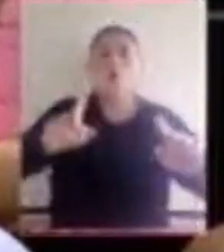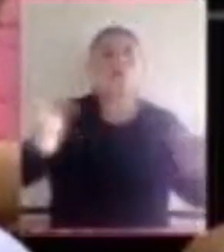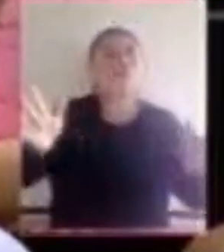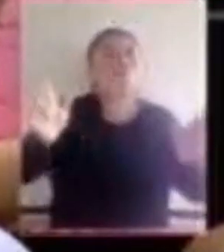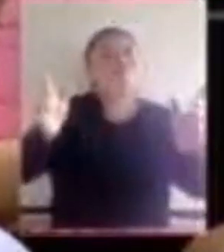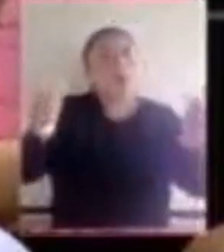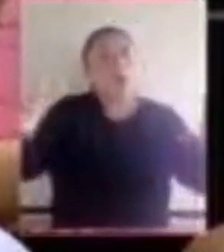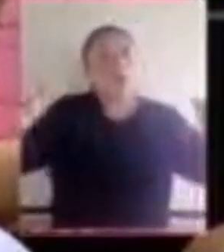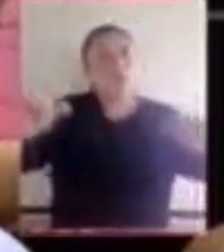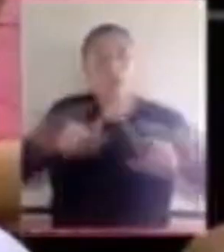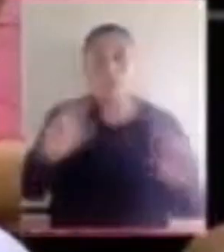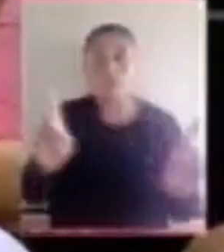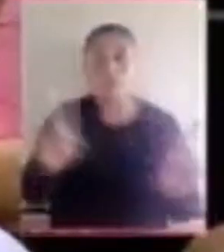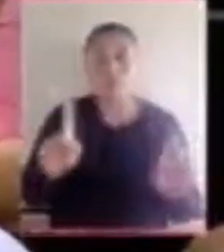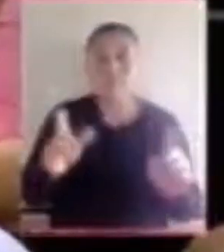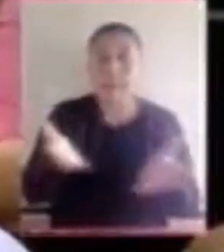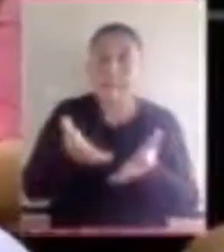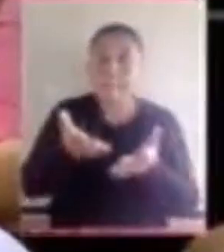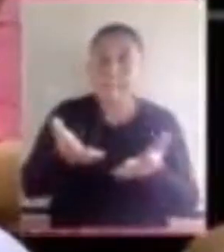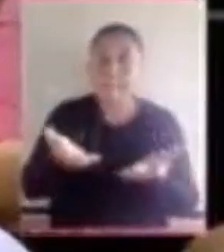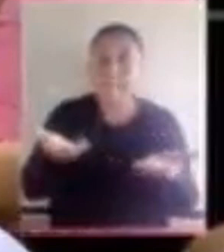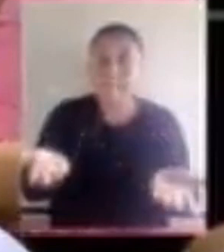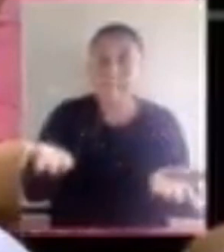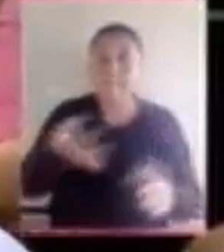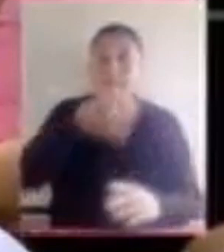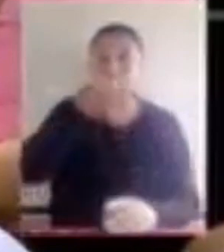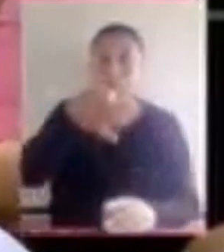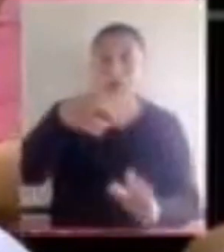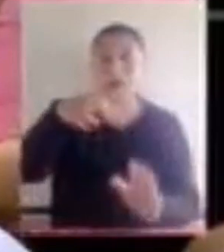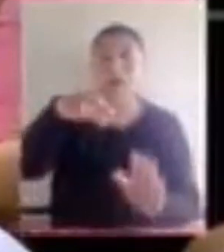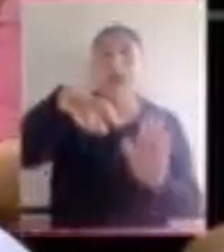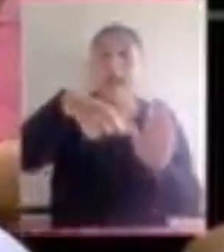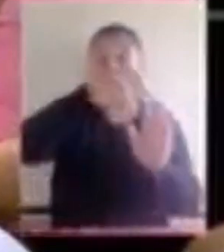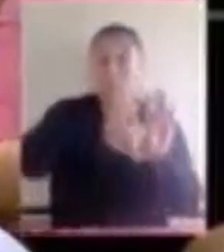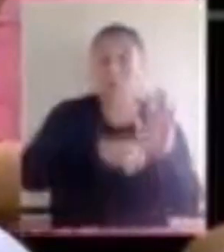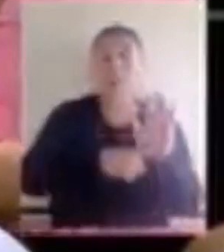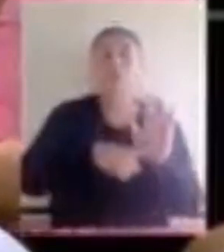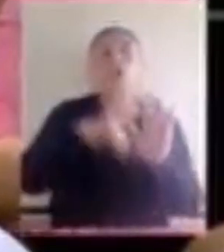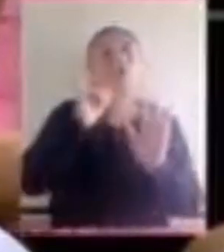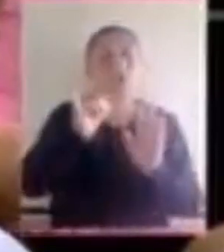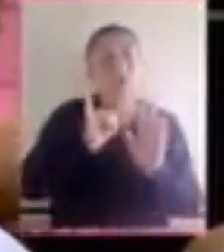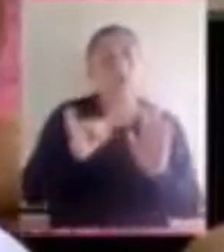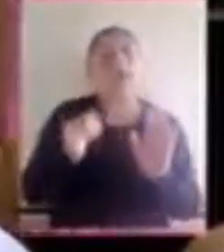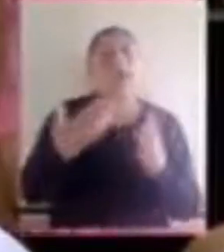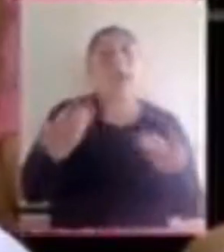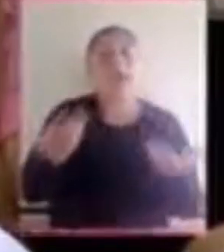crecimiento como la inversión. Por eso esta reforma es necesaria y hay que aprobarla. Gracias, presidente.